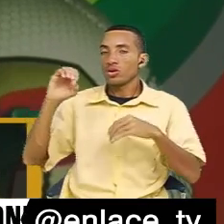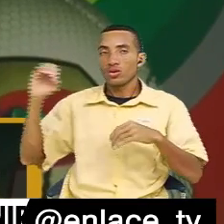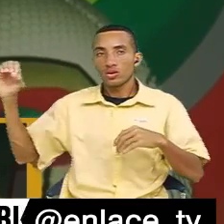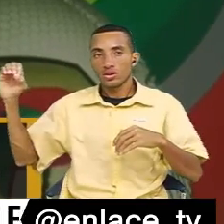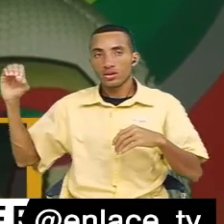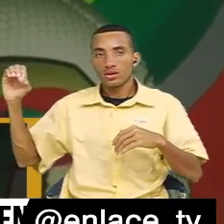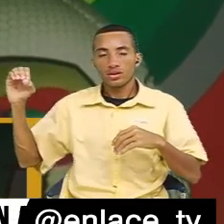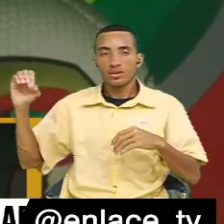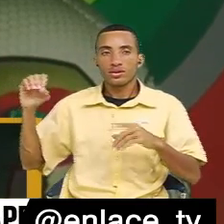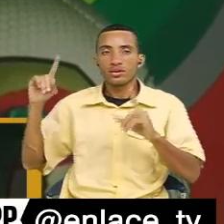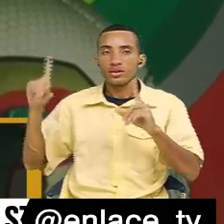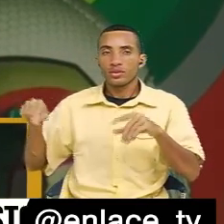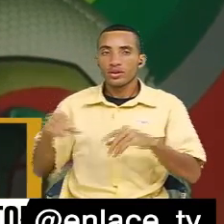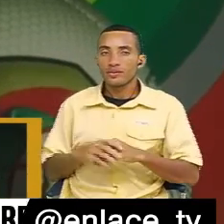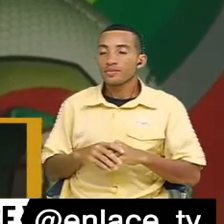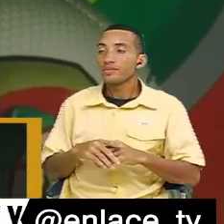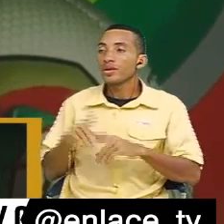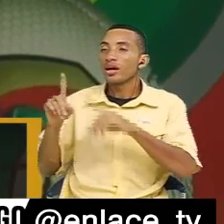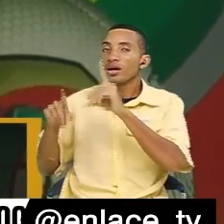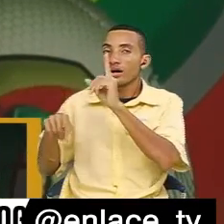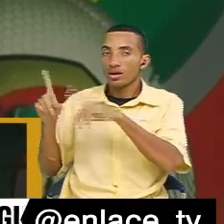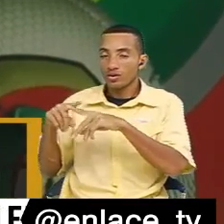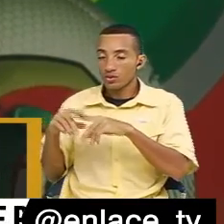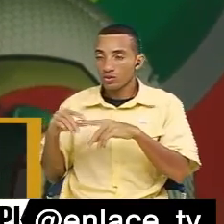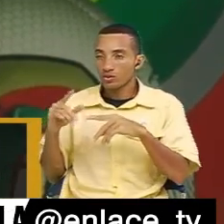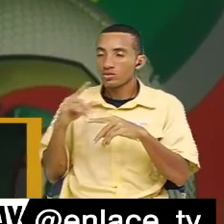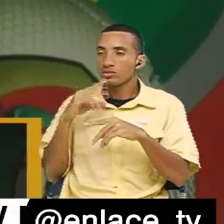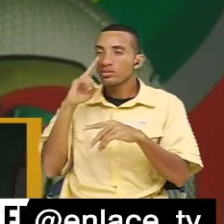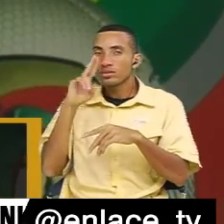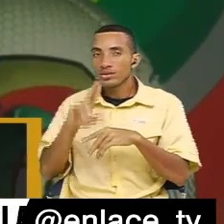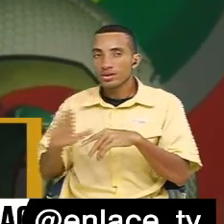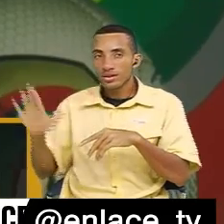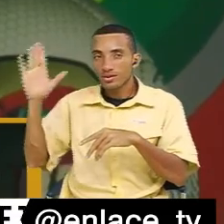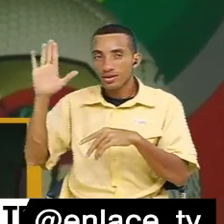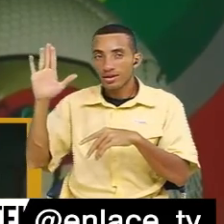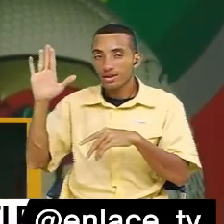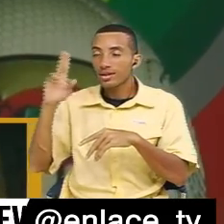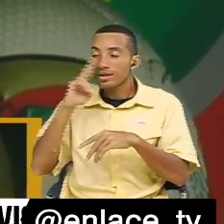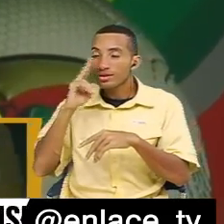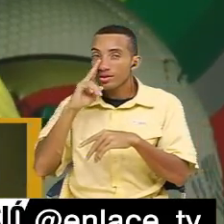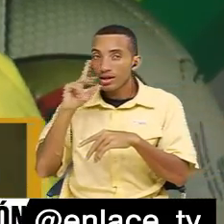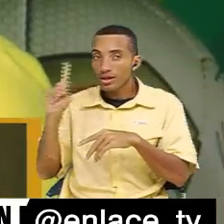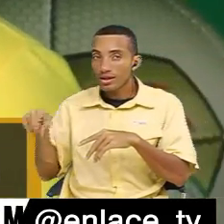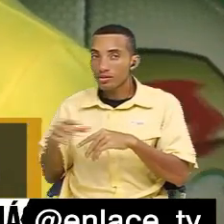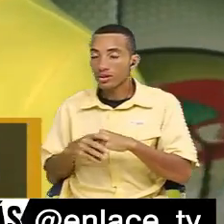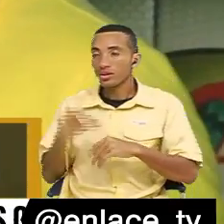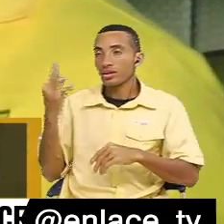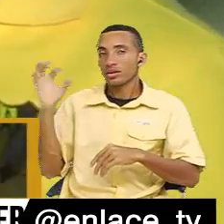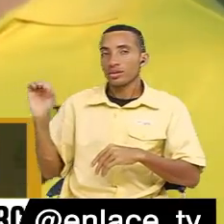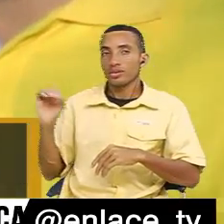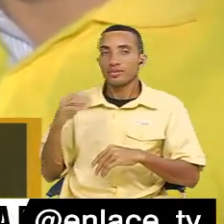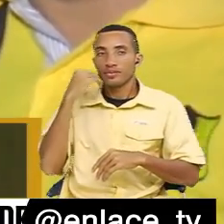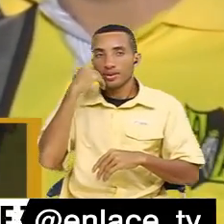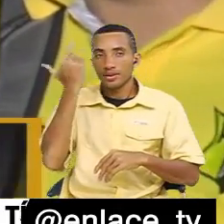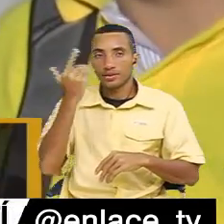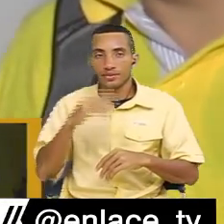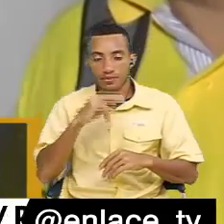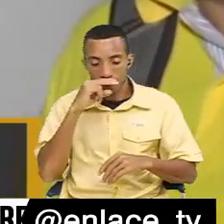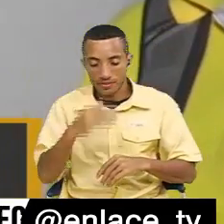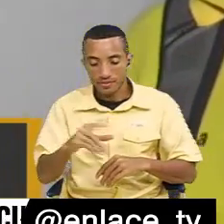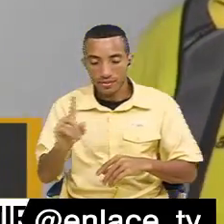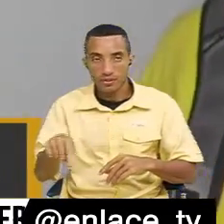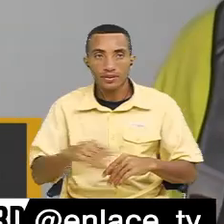tribuna para los hinchas del Nacional. Tenemos un valor de 30.000 y a niños oriental también. Bueno, muy bien, es la información que nos presentan desde